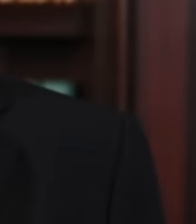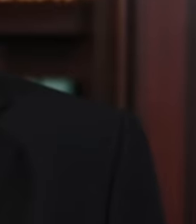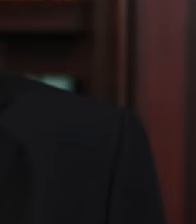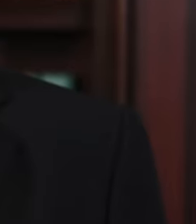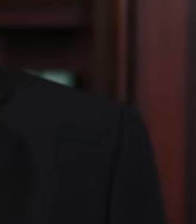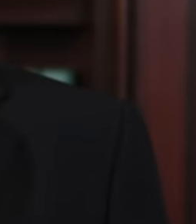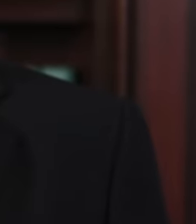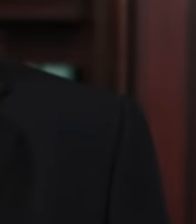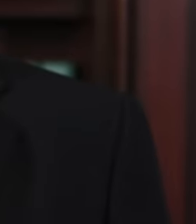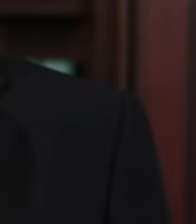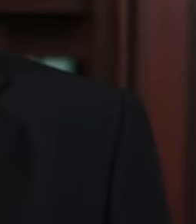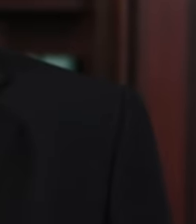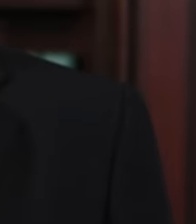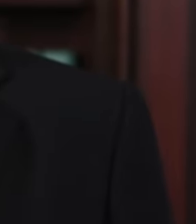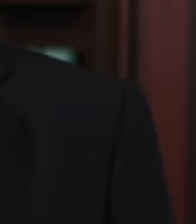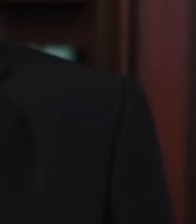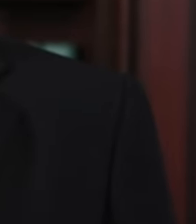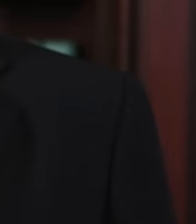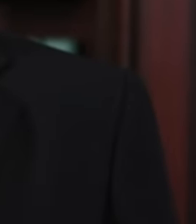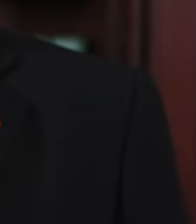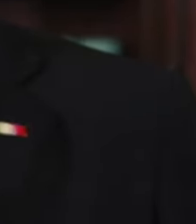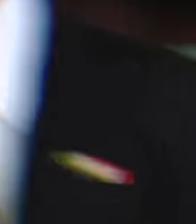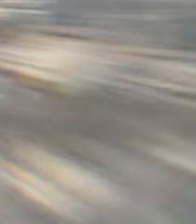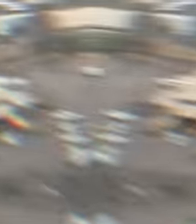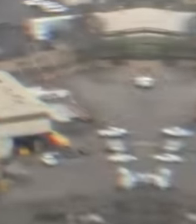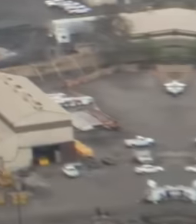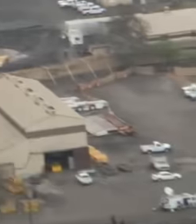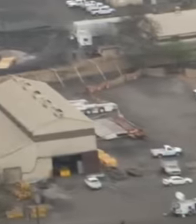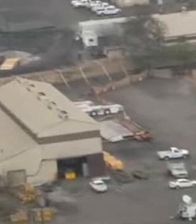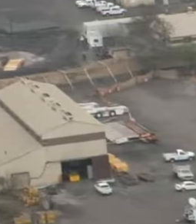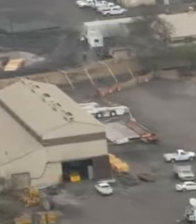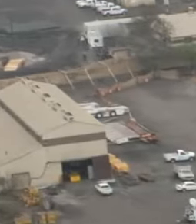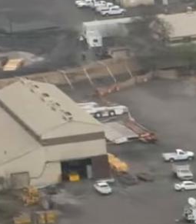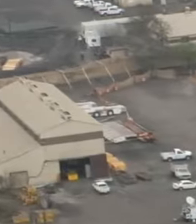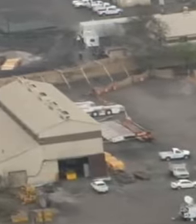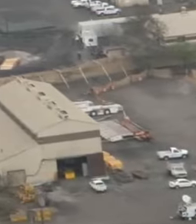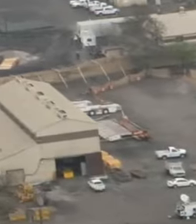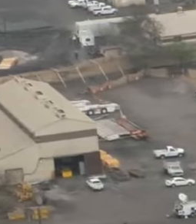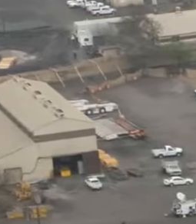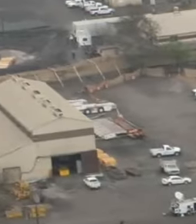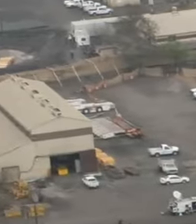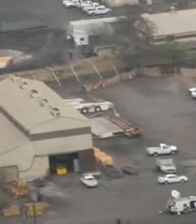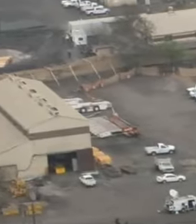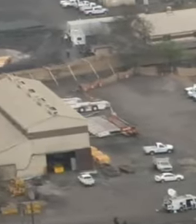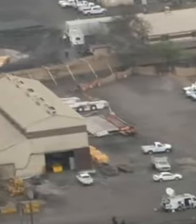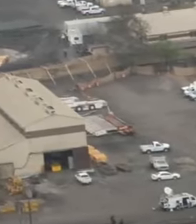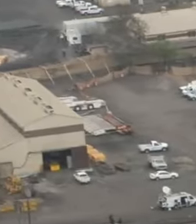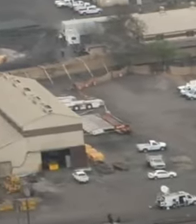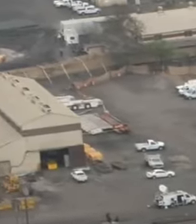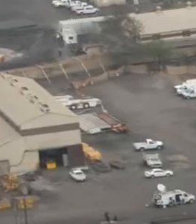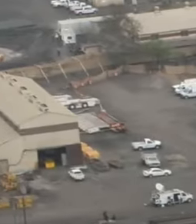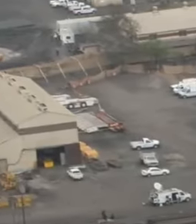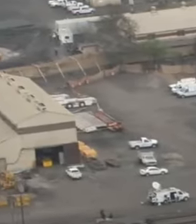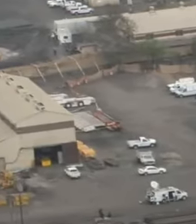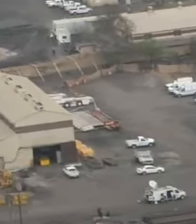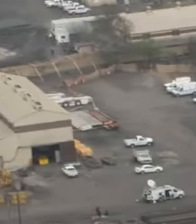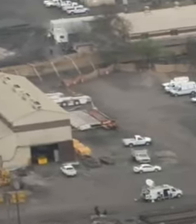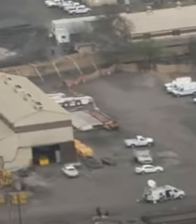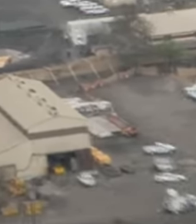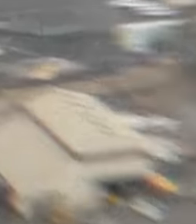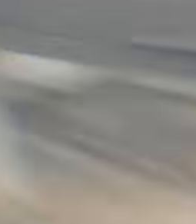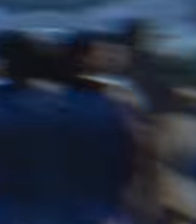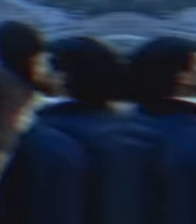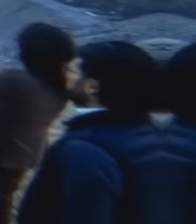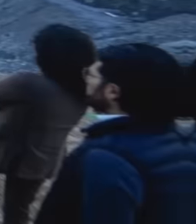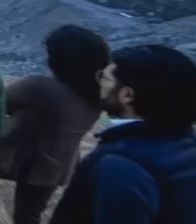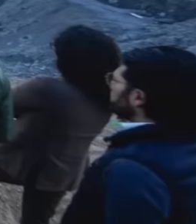Felipe Calderón como presidente de México, quien no hizo nada al respecto para iniciar con el rescate de estos